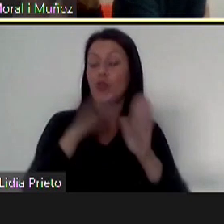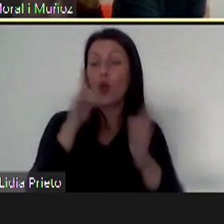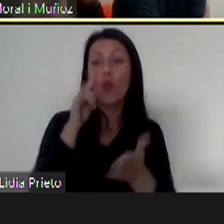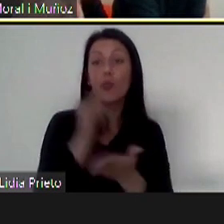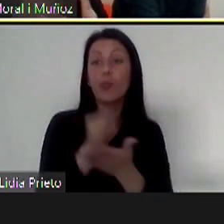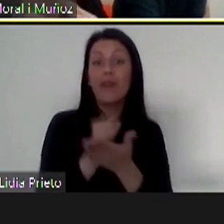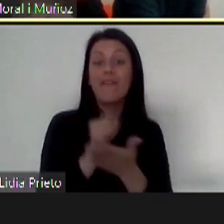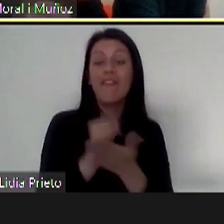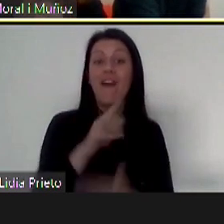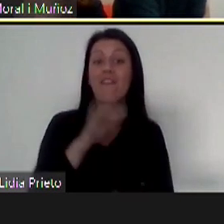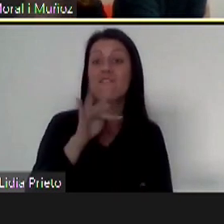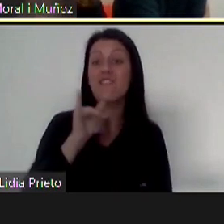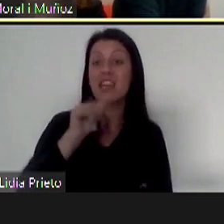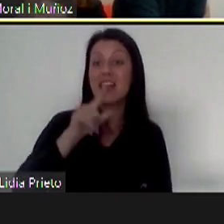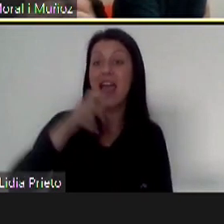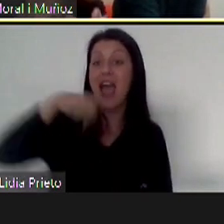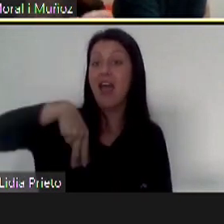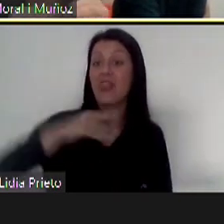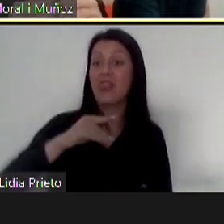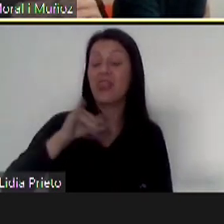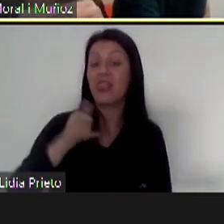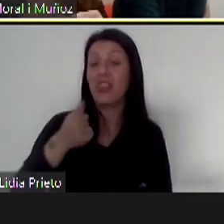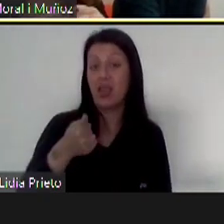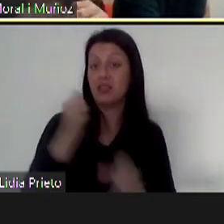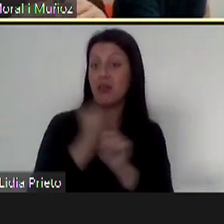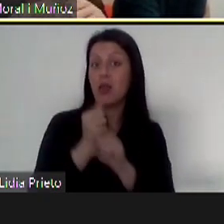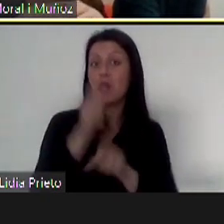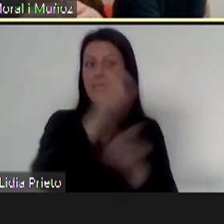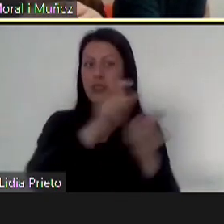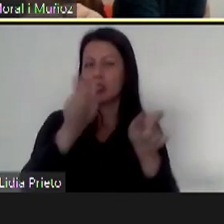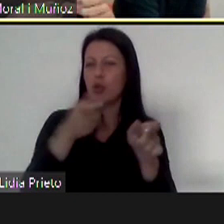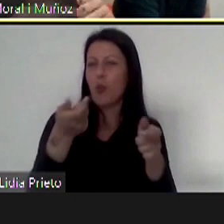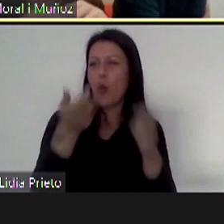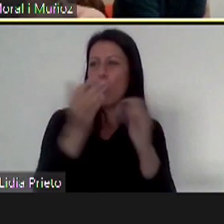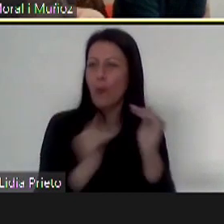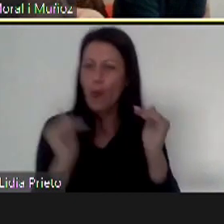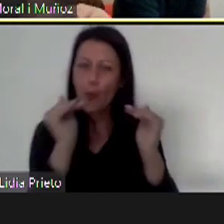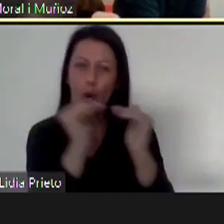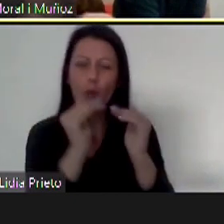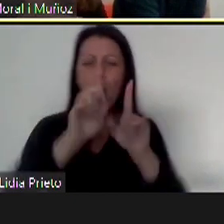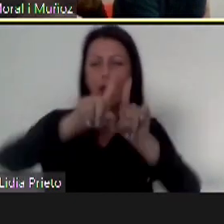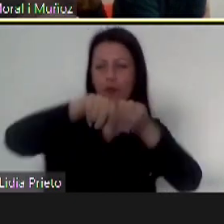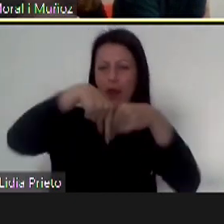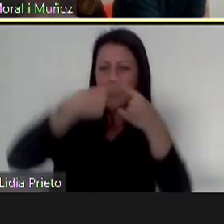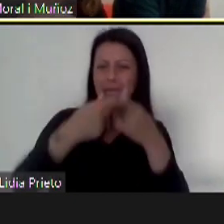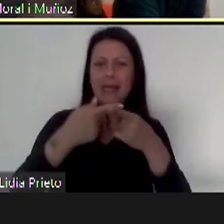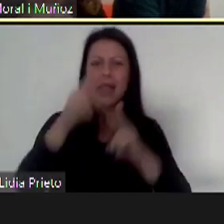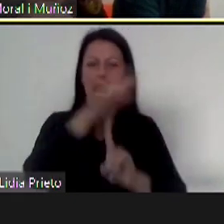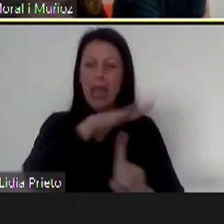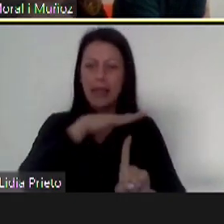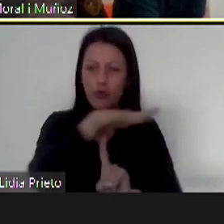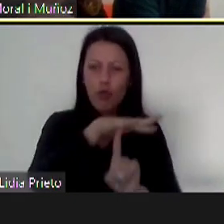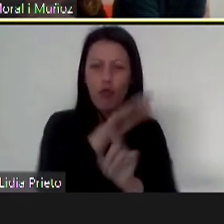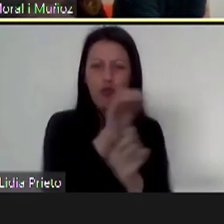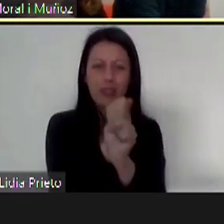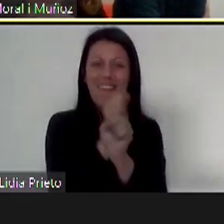Finlandia, donde se trabaja con las personas pues, de una forma muy individual, con su familia, en su entorno. Ahí hay estudios en los